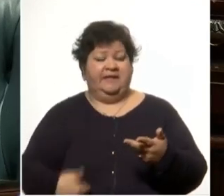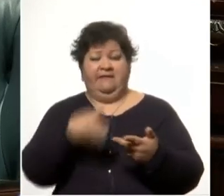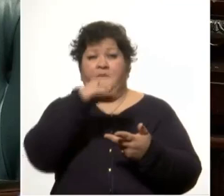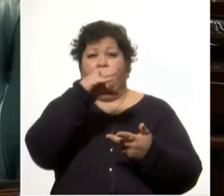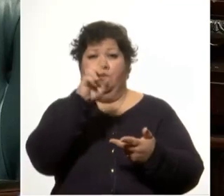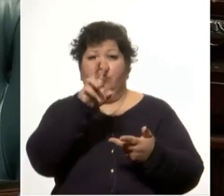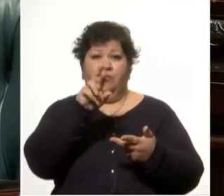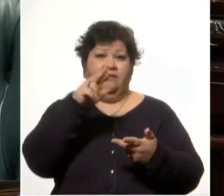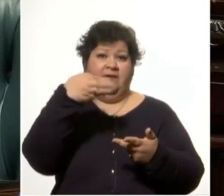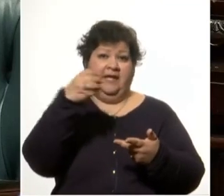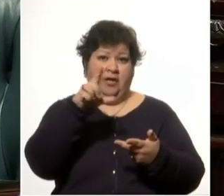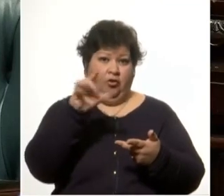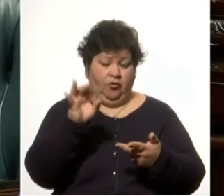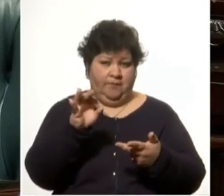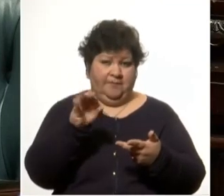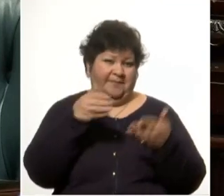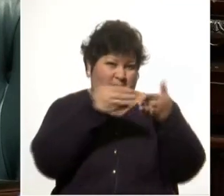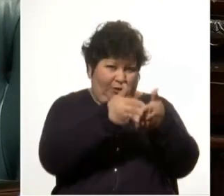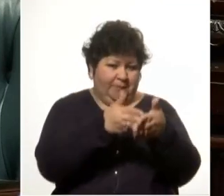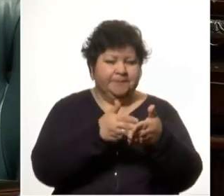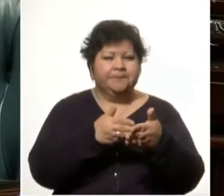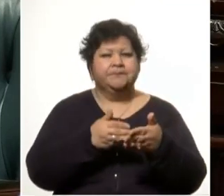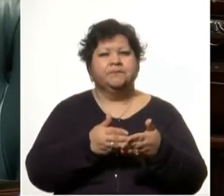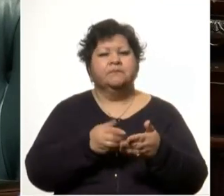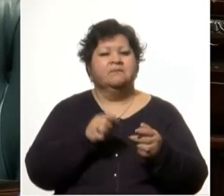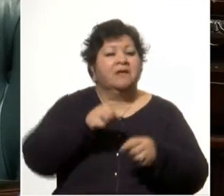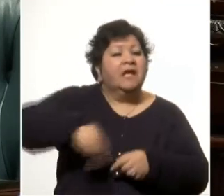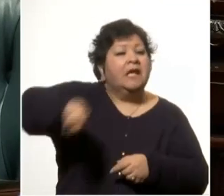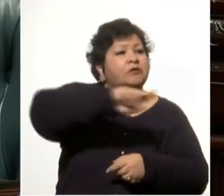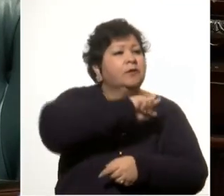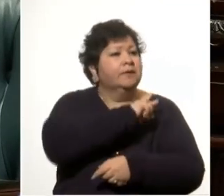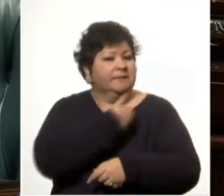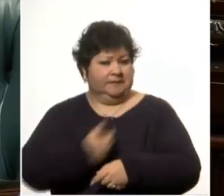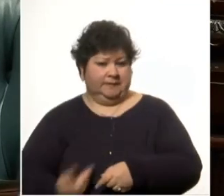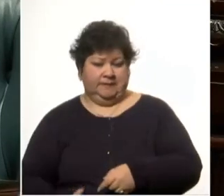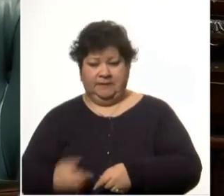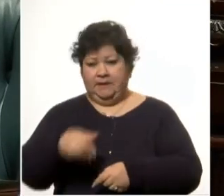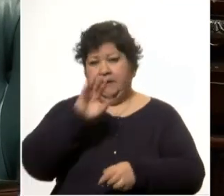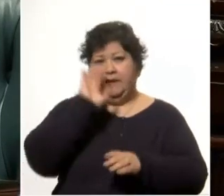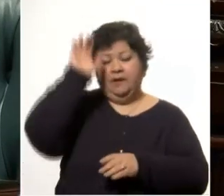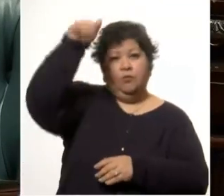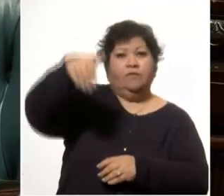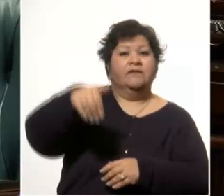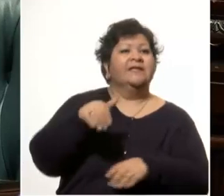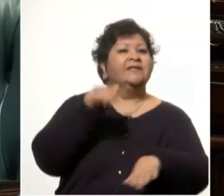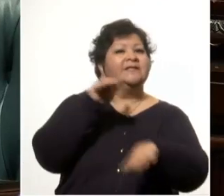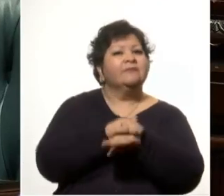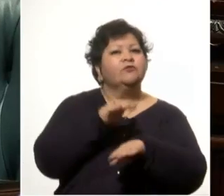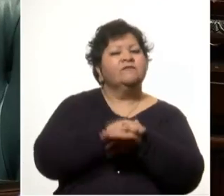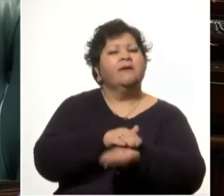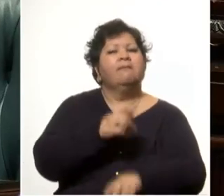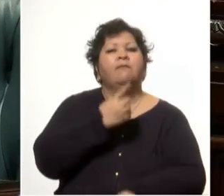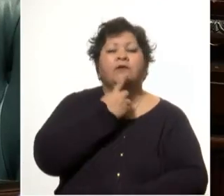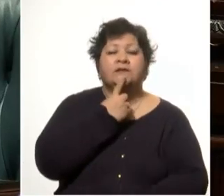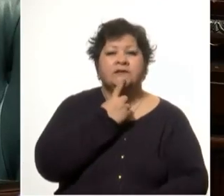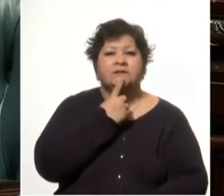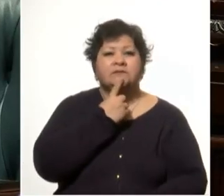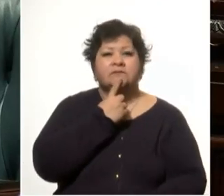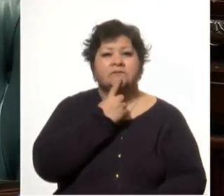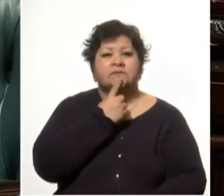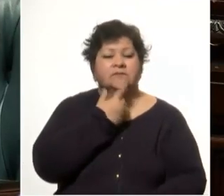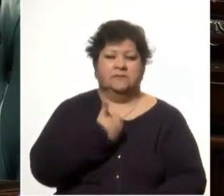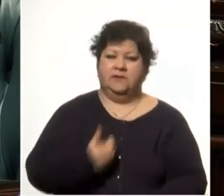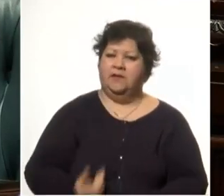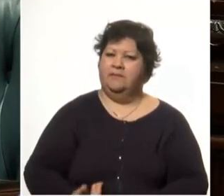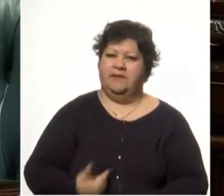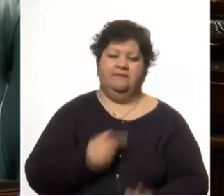Curbelo. De ellos y de la Presidencia de la República es la responsabilidad política de este